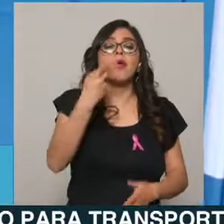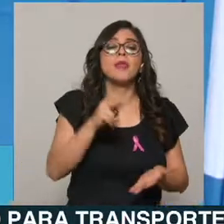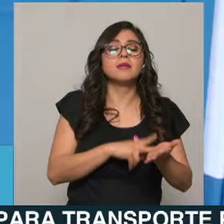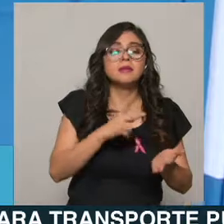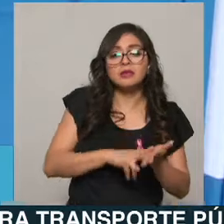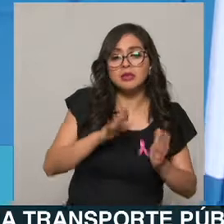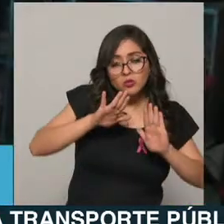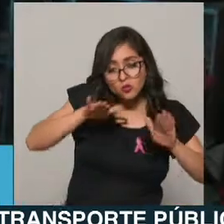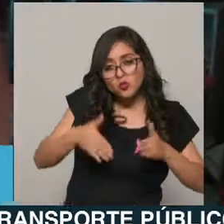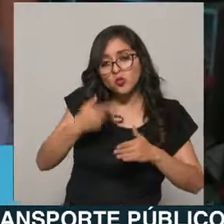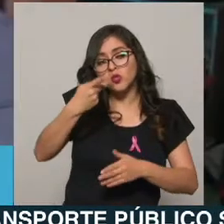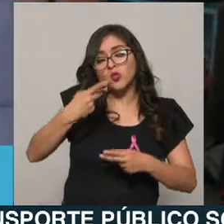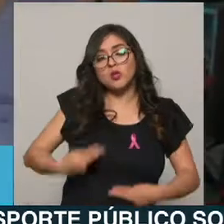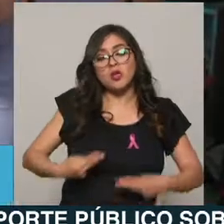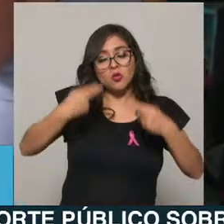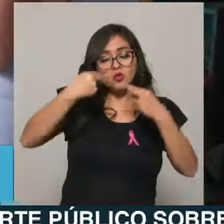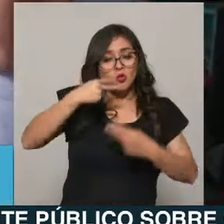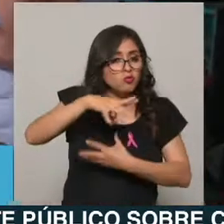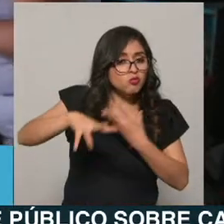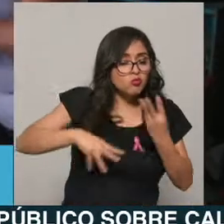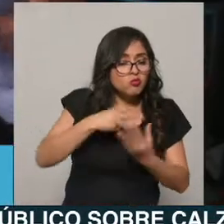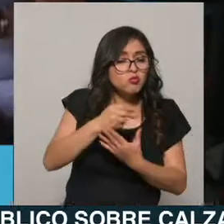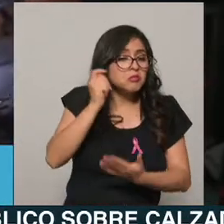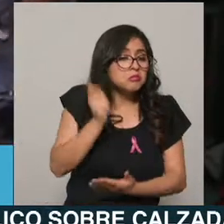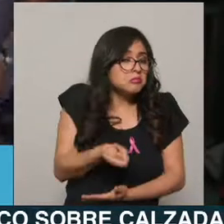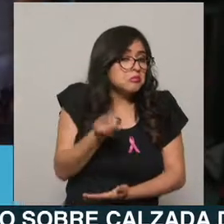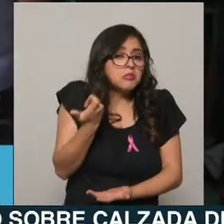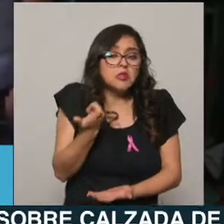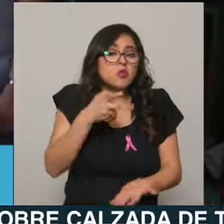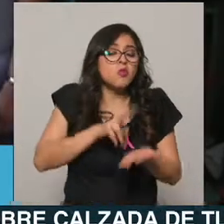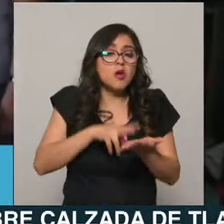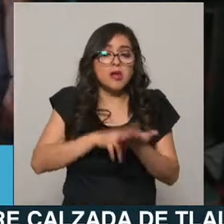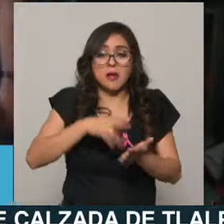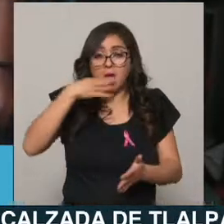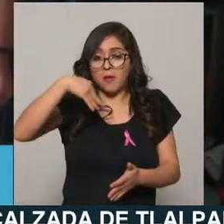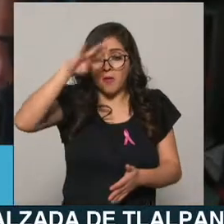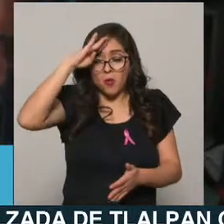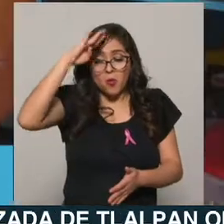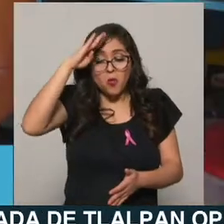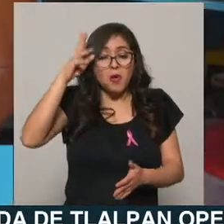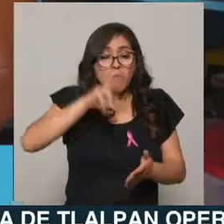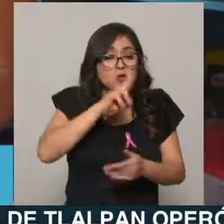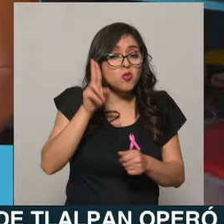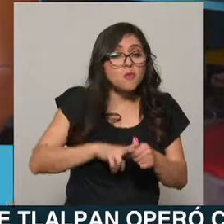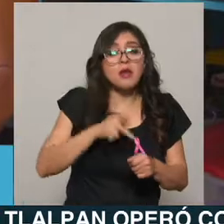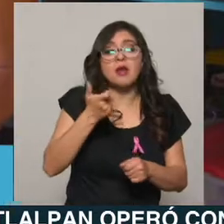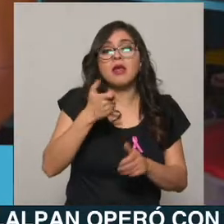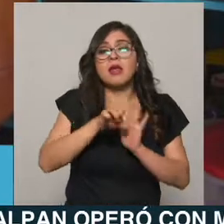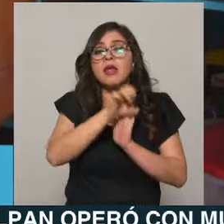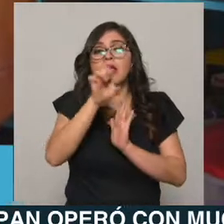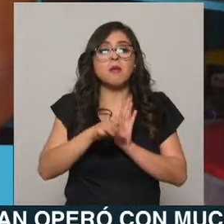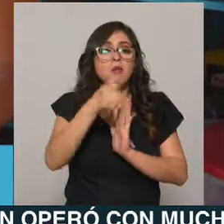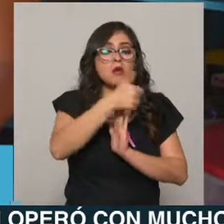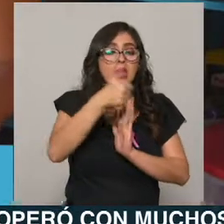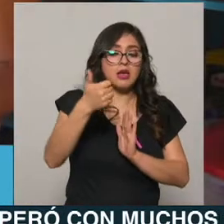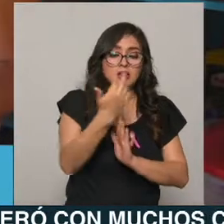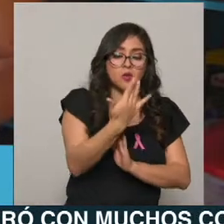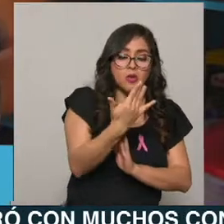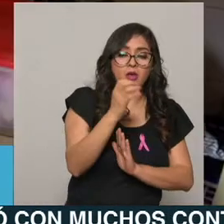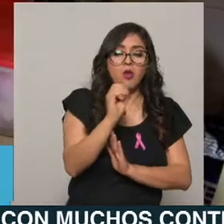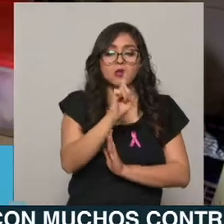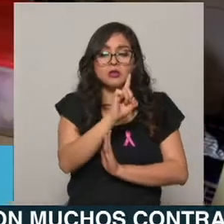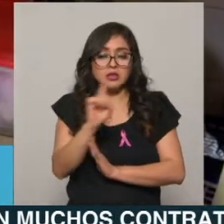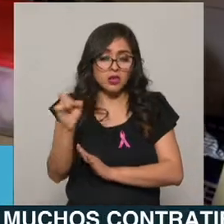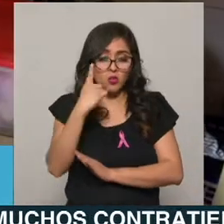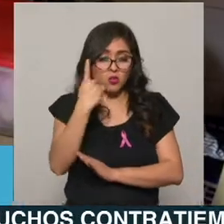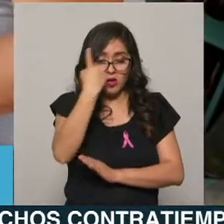cuánto dinero genera, nos vamos a dar cuenta que el dinero no es demasiado por hora, ¿no? Vamos a pensar 50 pesos, 100 pesos por hora. Y cuando